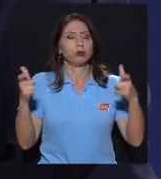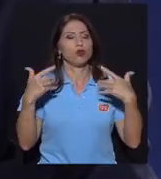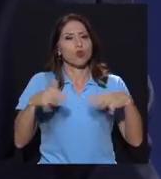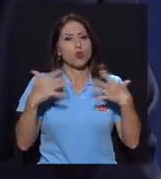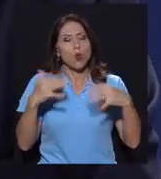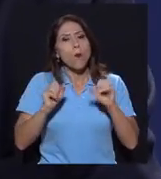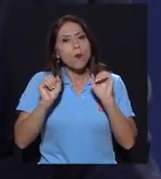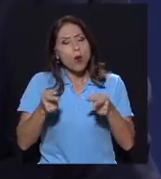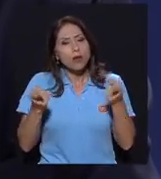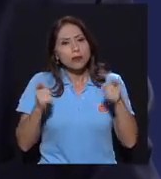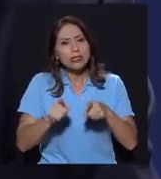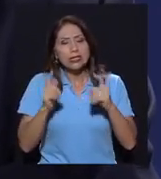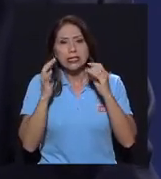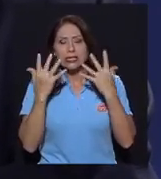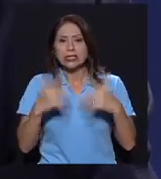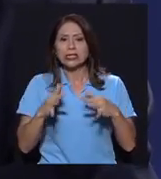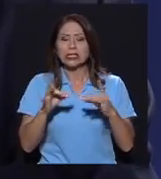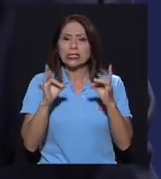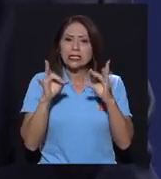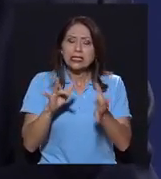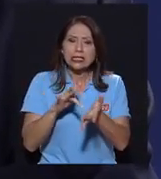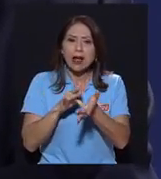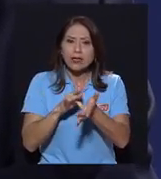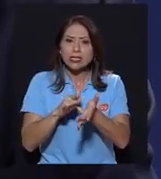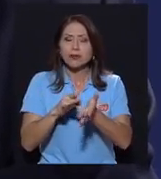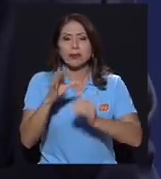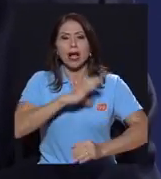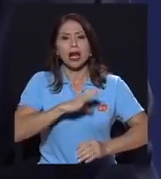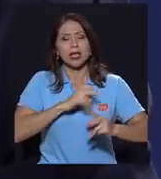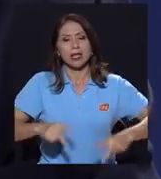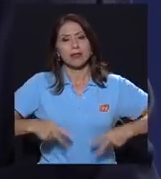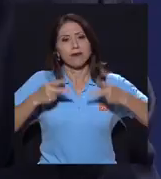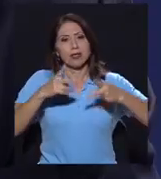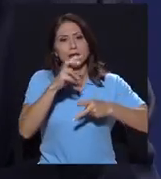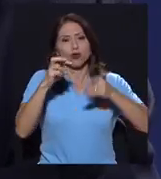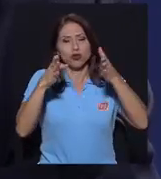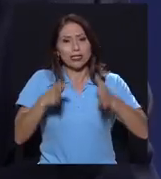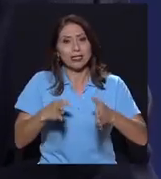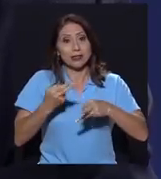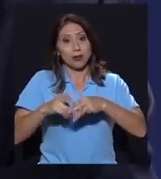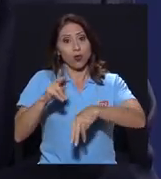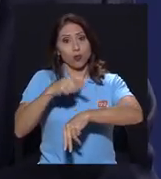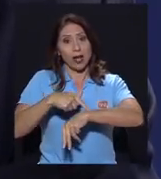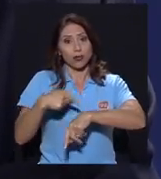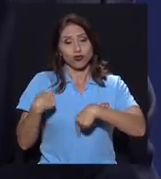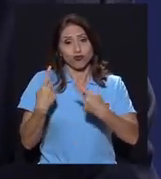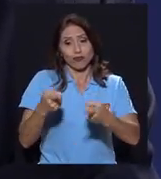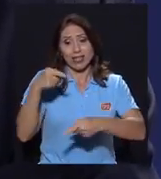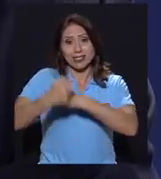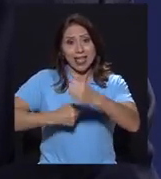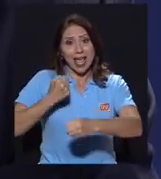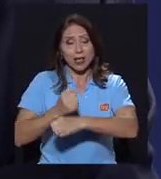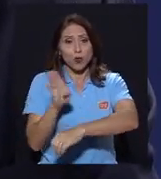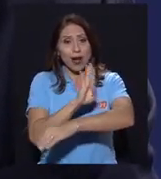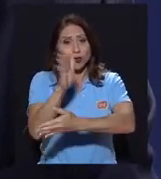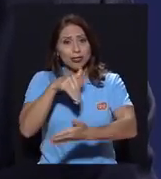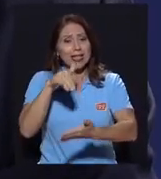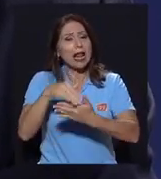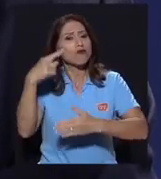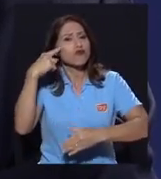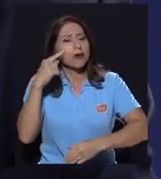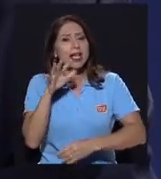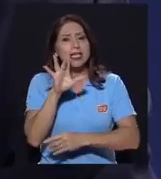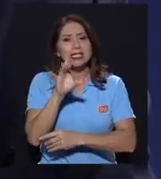implicaciones gravísimas en la calidad de vida de los costarricenses en muy corto plazo una proyección para este año según el banco central